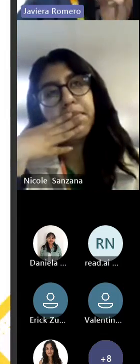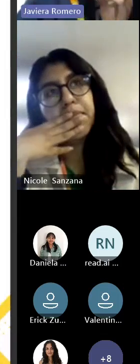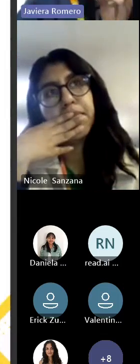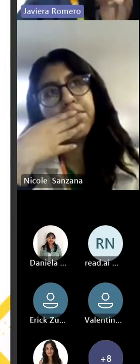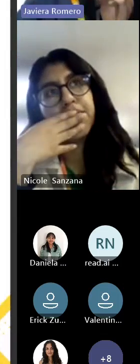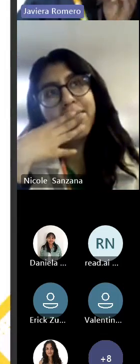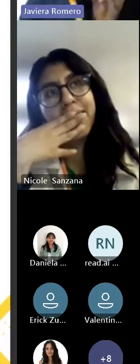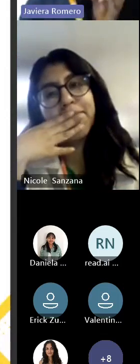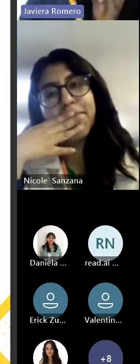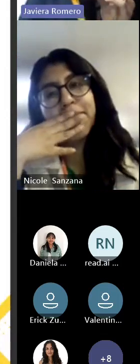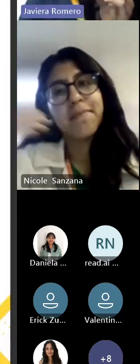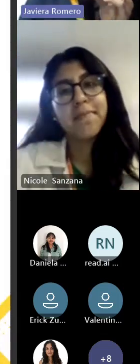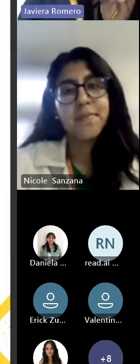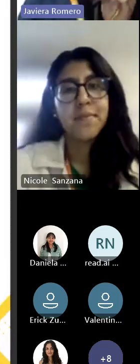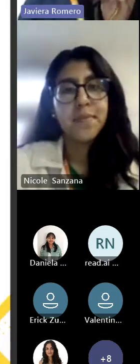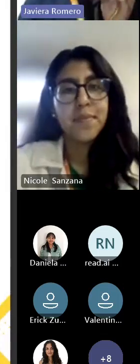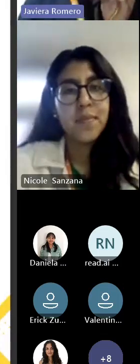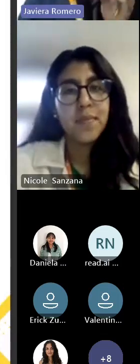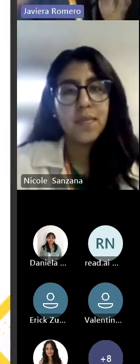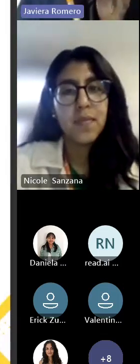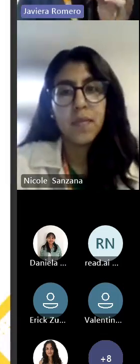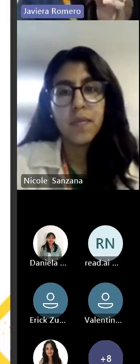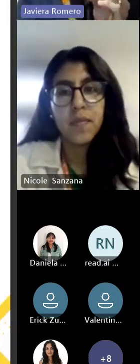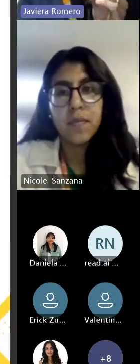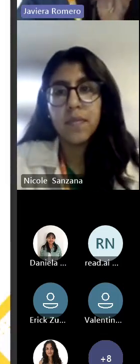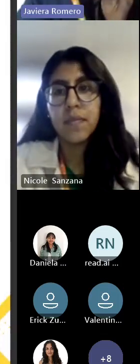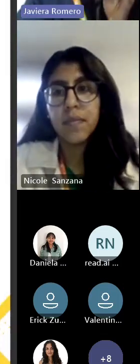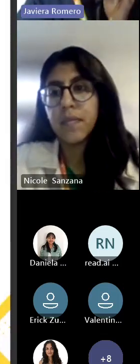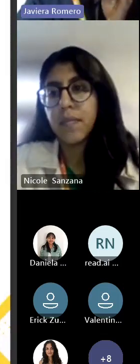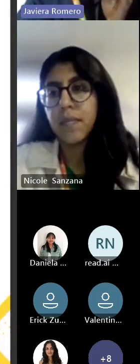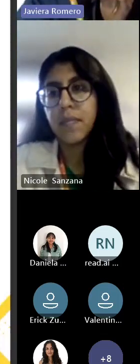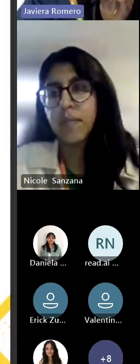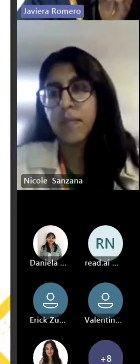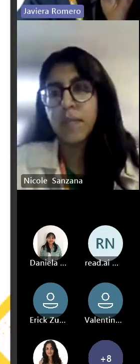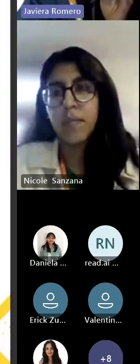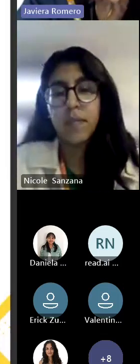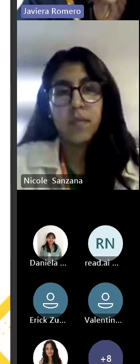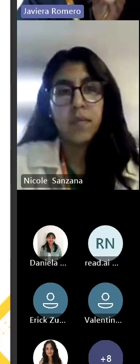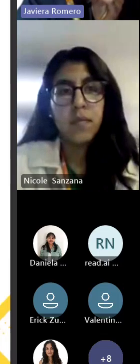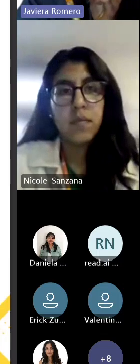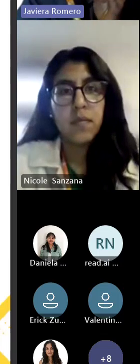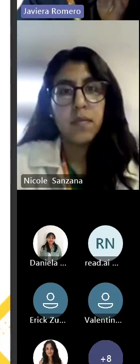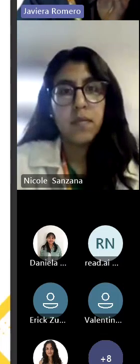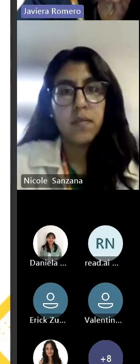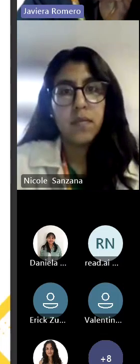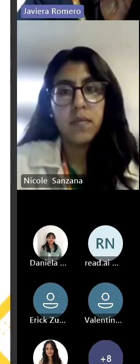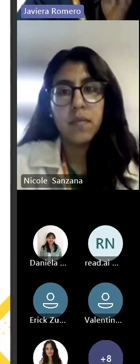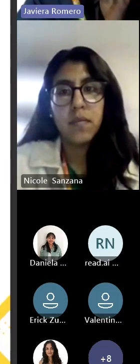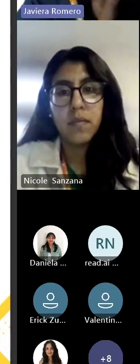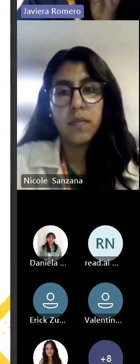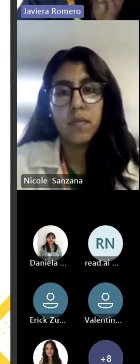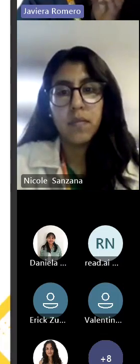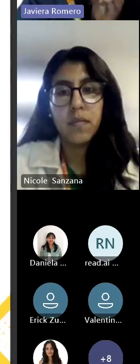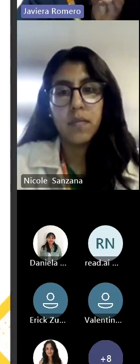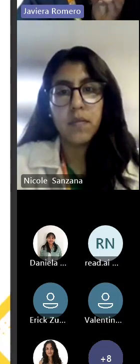Pasamos, bueno, a un flujo rápidamente de identificación de casos y derivación, por ejemplo, a la red de salud, no solamente a nivel público, sino que también hay que considerar